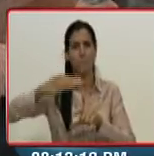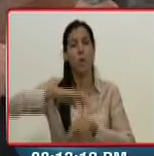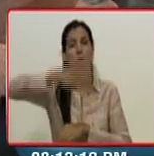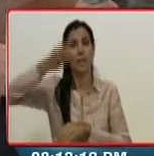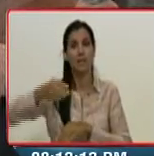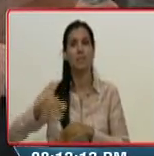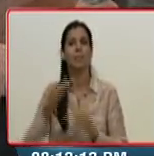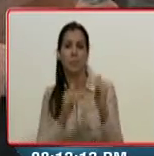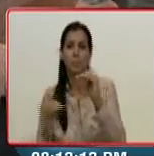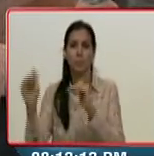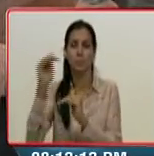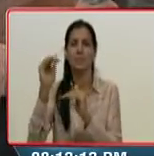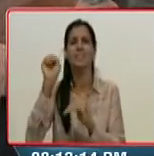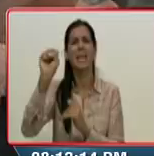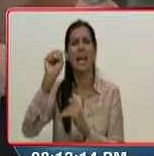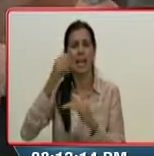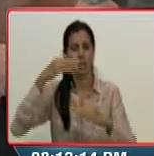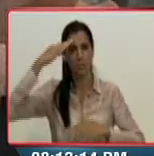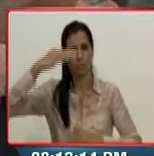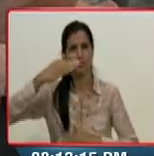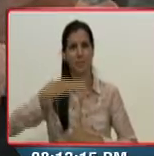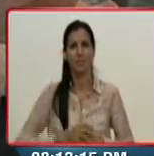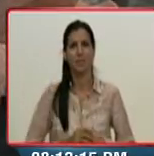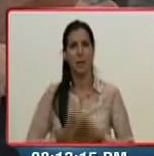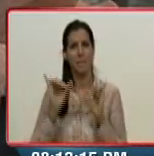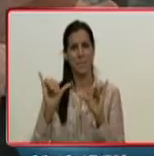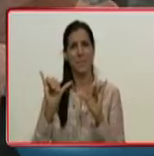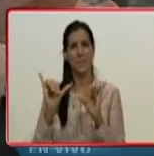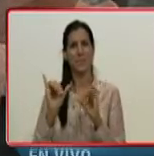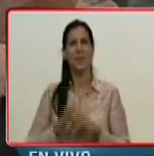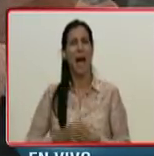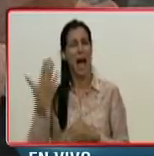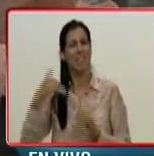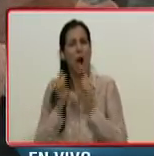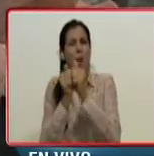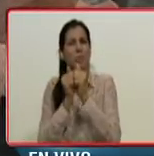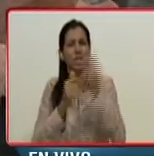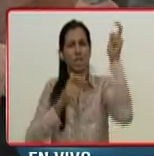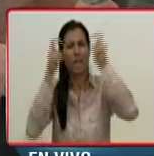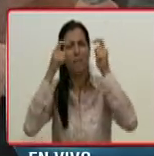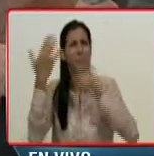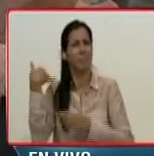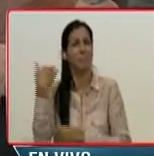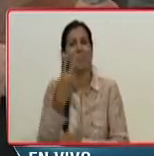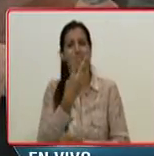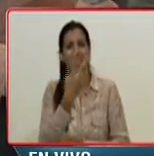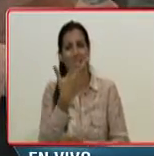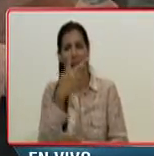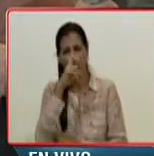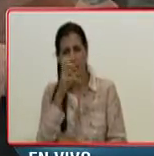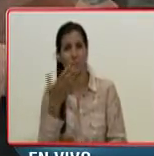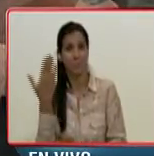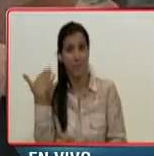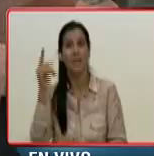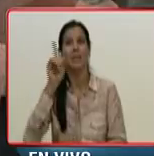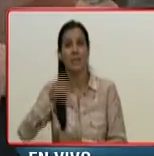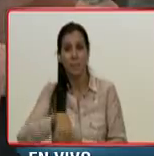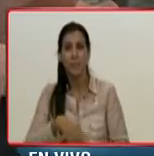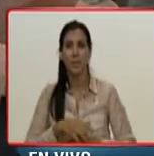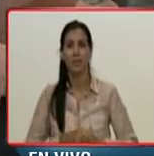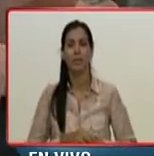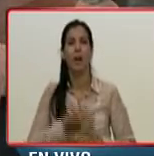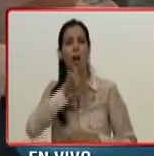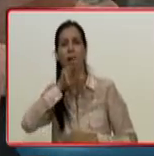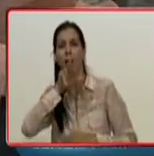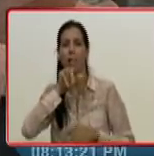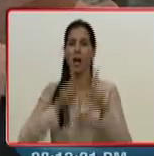sargento segundo de los soldados de comandante Hugo Chávez en esa jornada de hace 23 años, y también los discursos que atañen